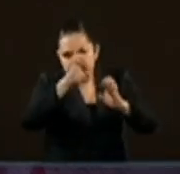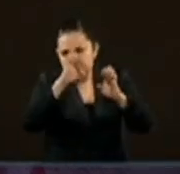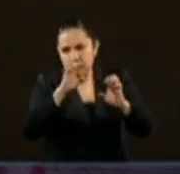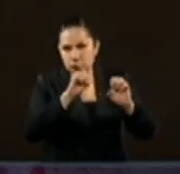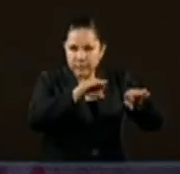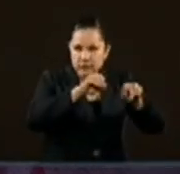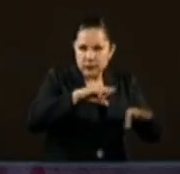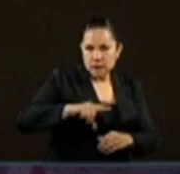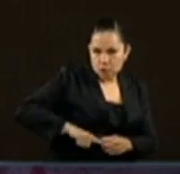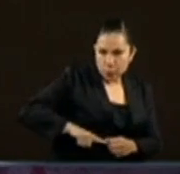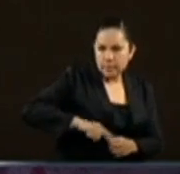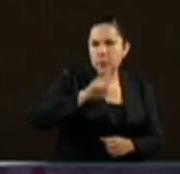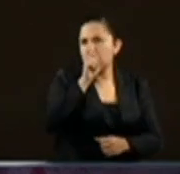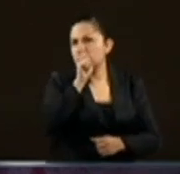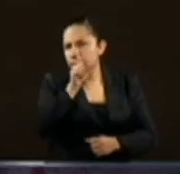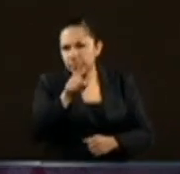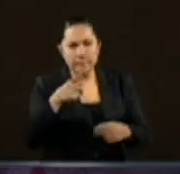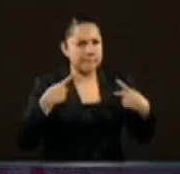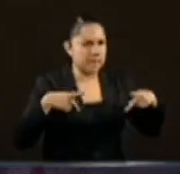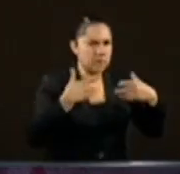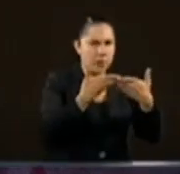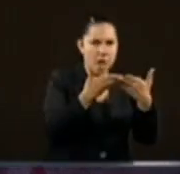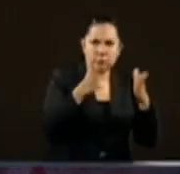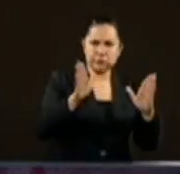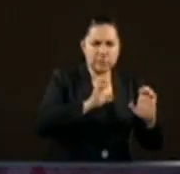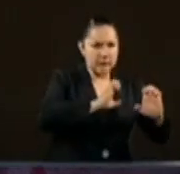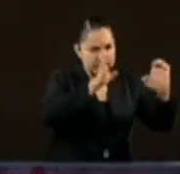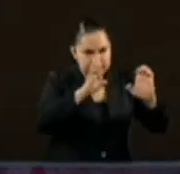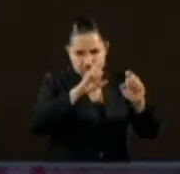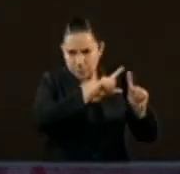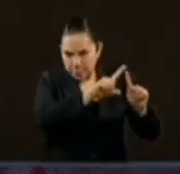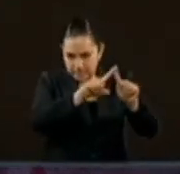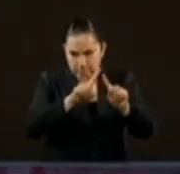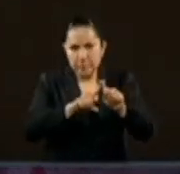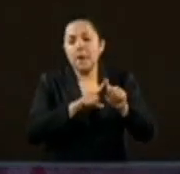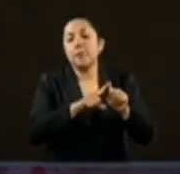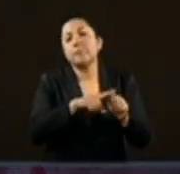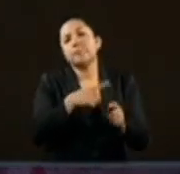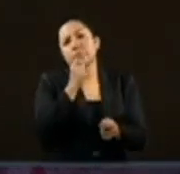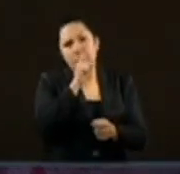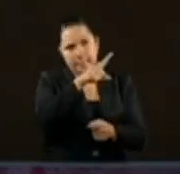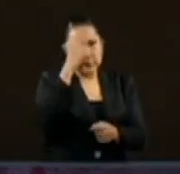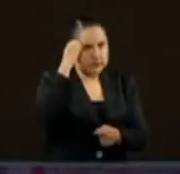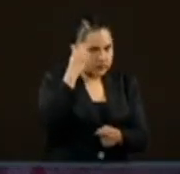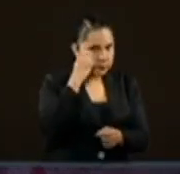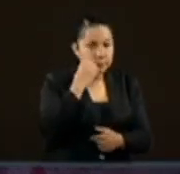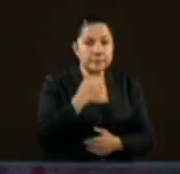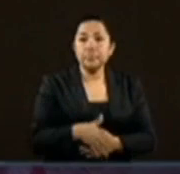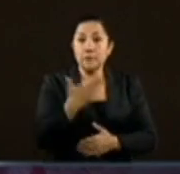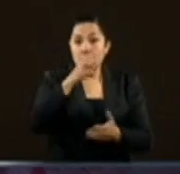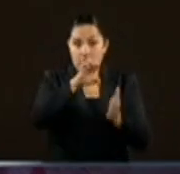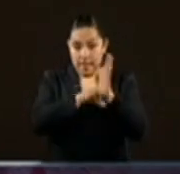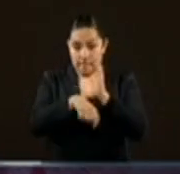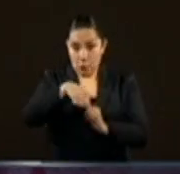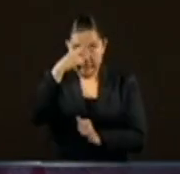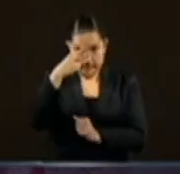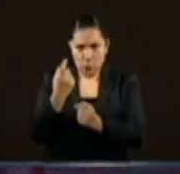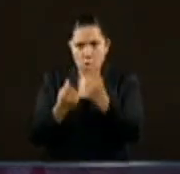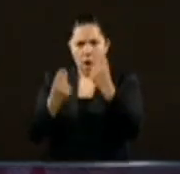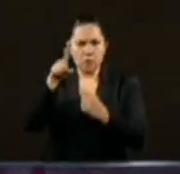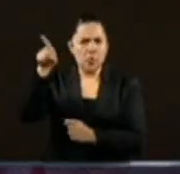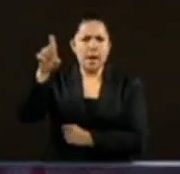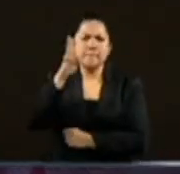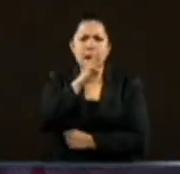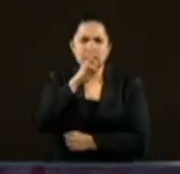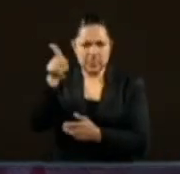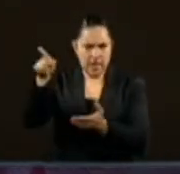México también, ya lo vemos en diversos espacios. Uno de los casos, el Aeropuerto Internacional de Mazatlán, Rafael Buelna